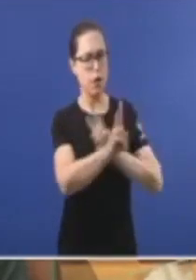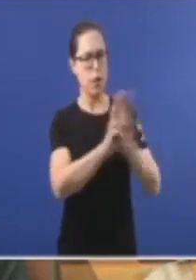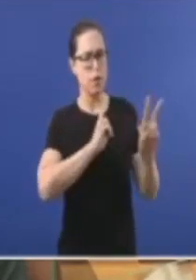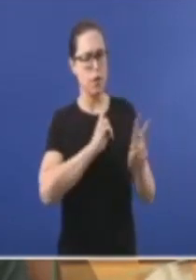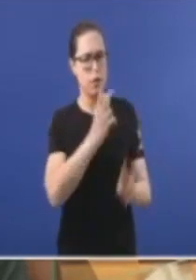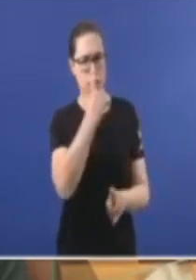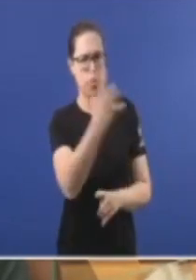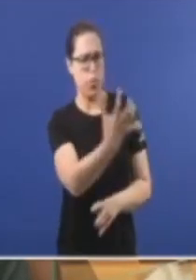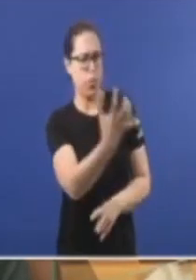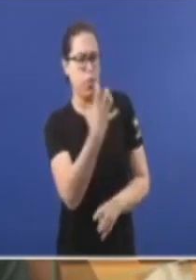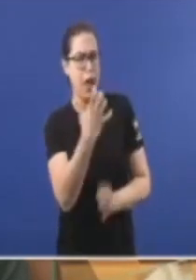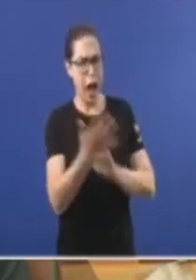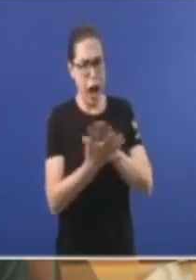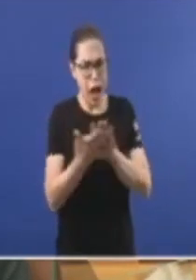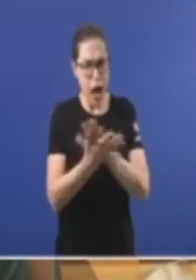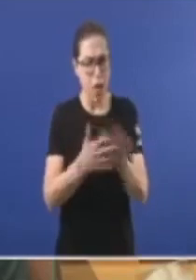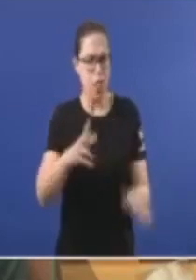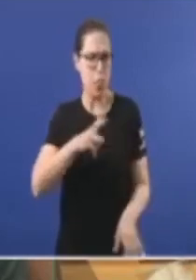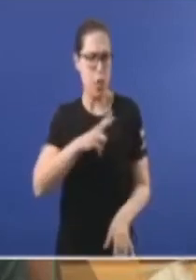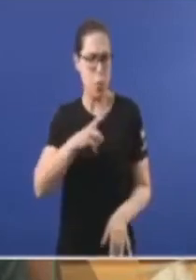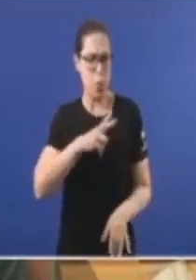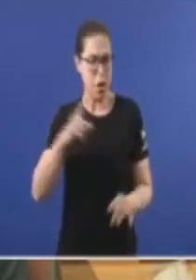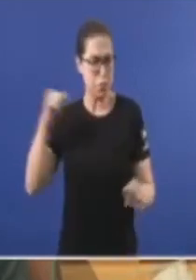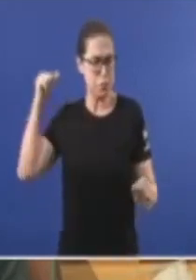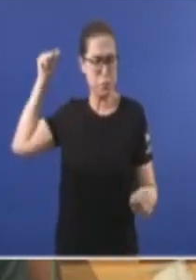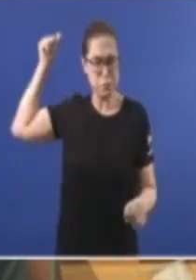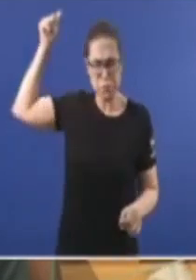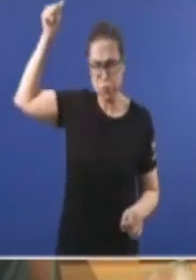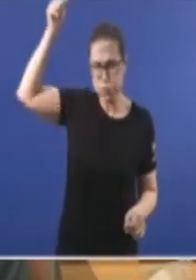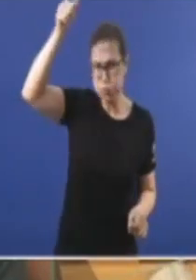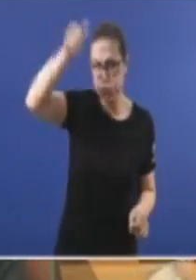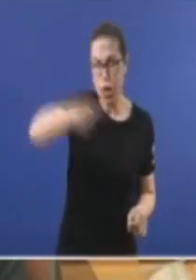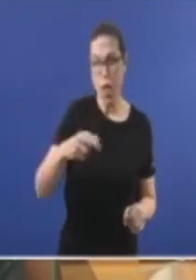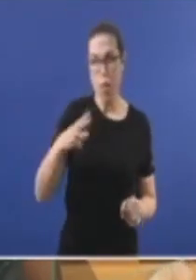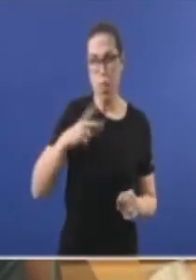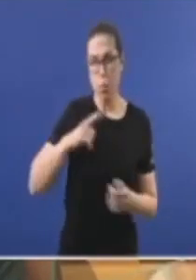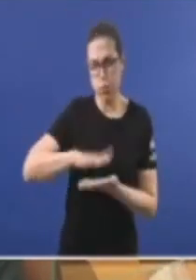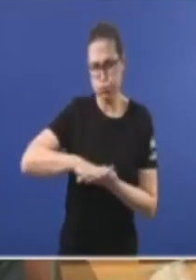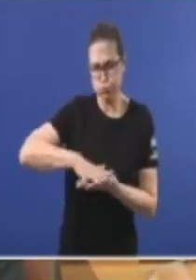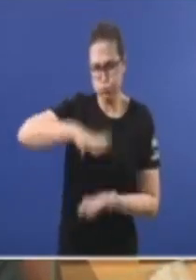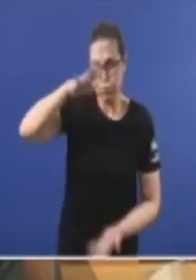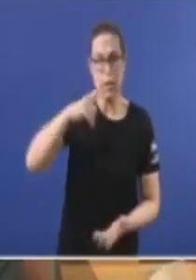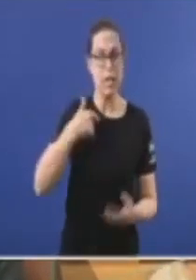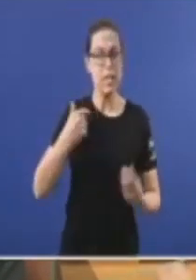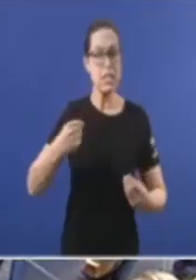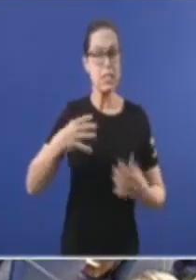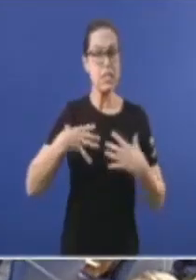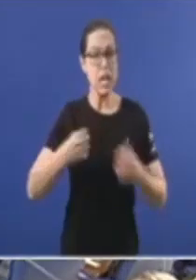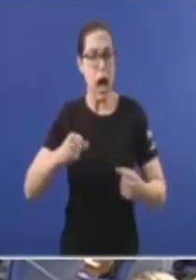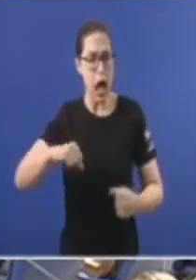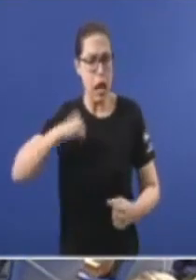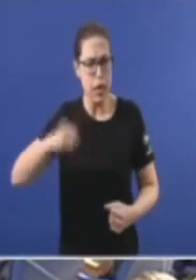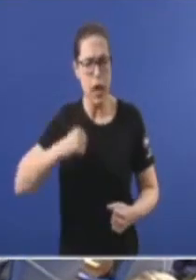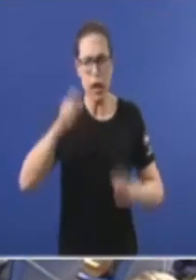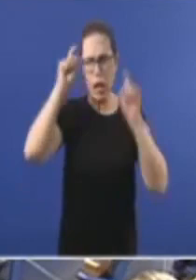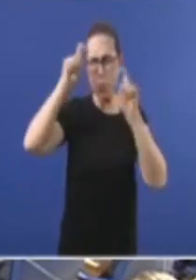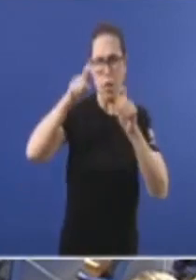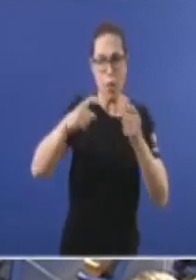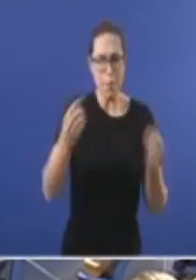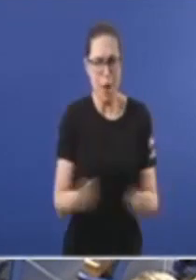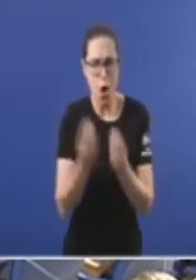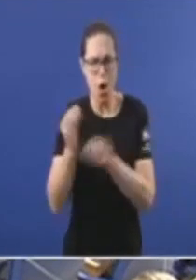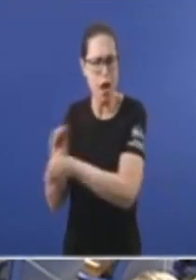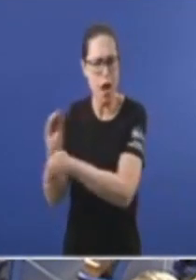falar de débeda, cando triplicou a débeda pública deste país sin mellorar a sanidade nin a educación. Por certo, señor